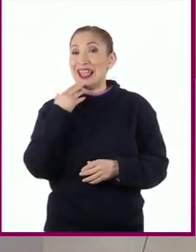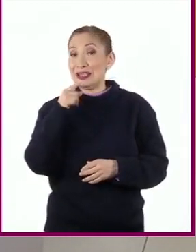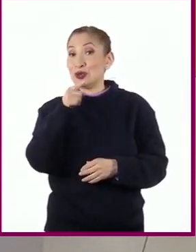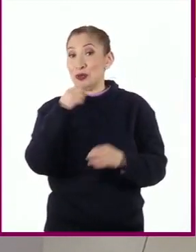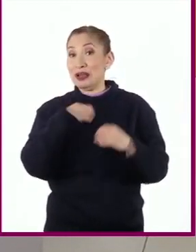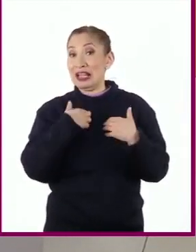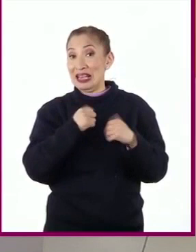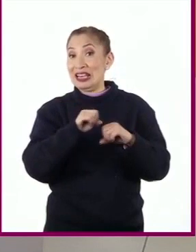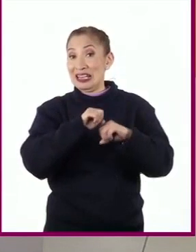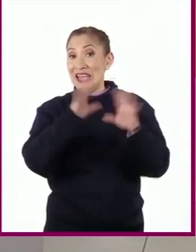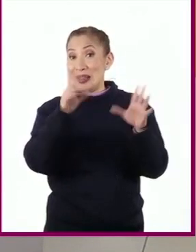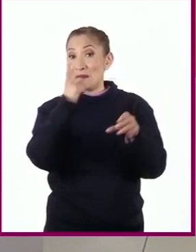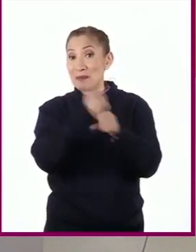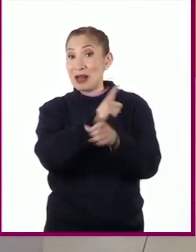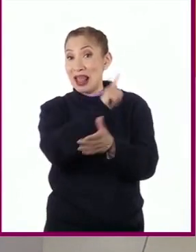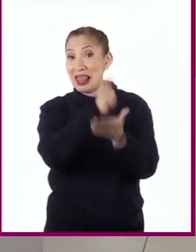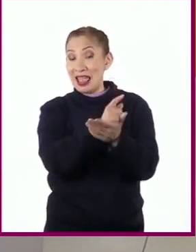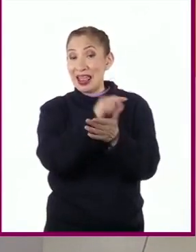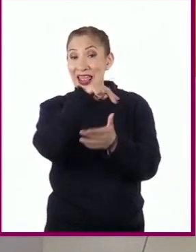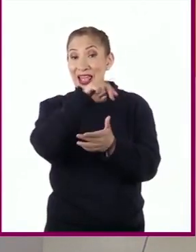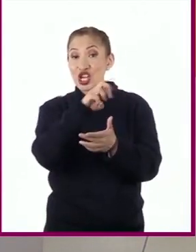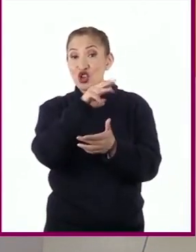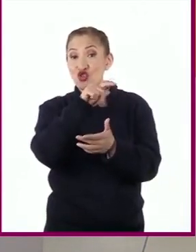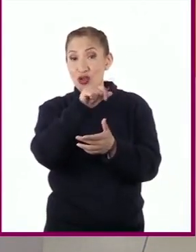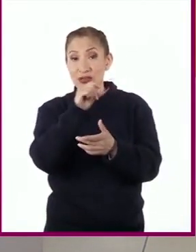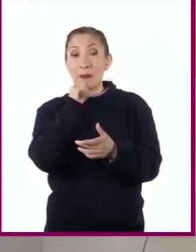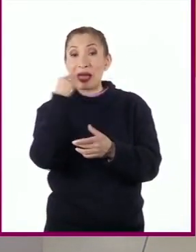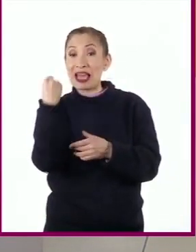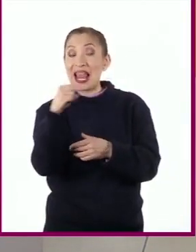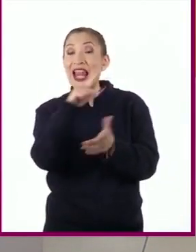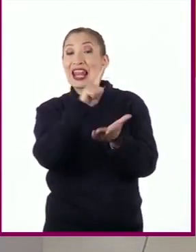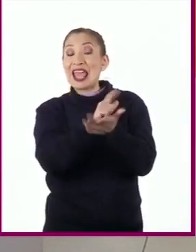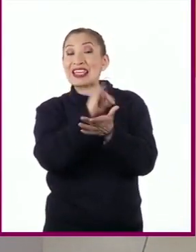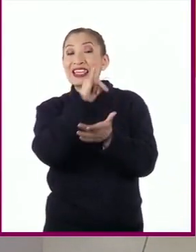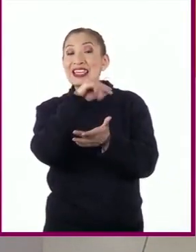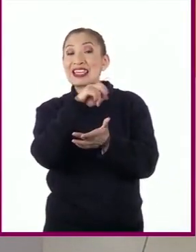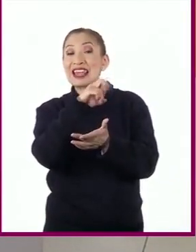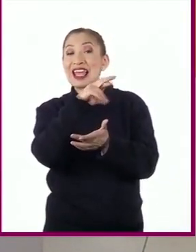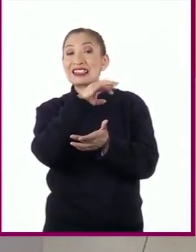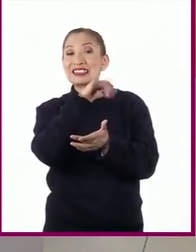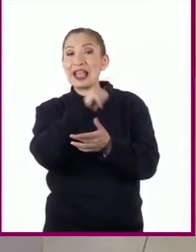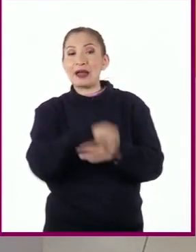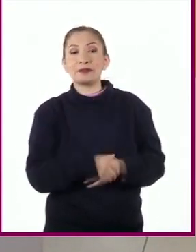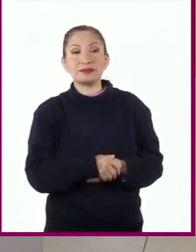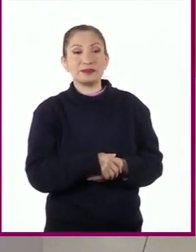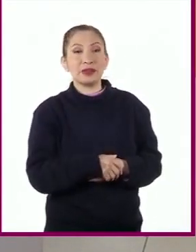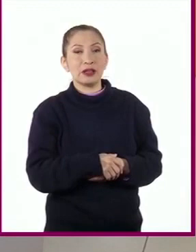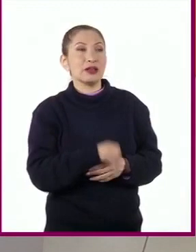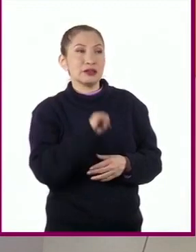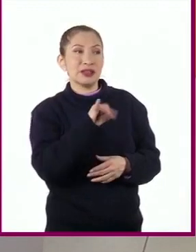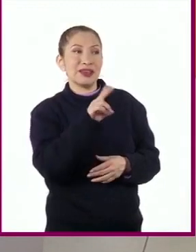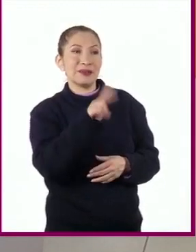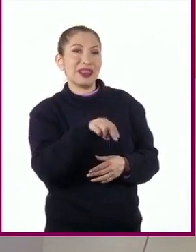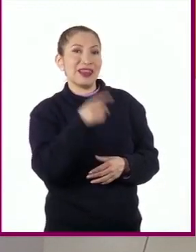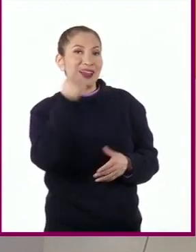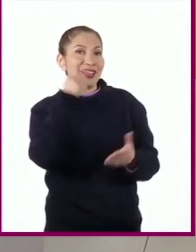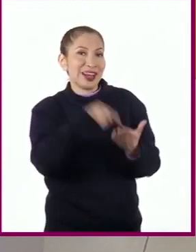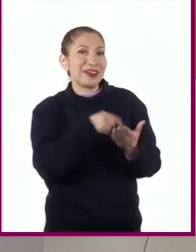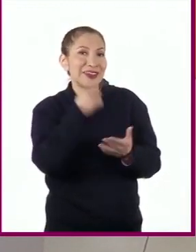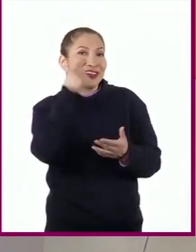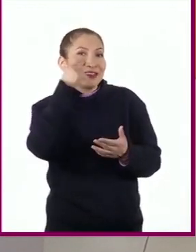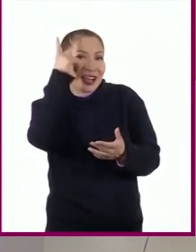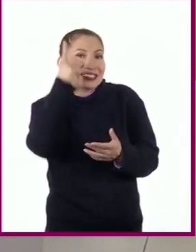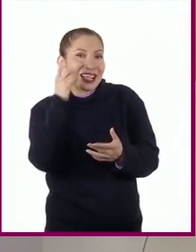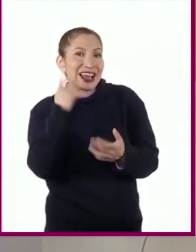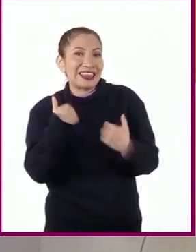quedó claro lo de la primera ley de Newton, también llamada ley de inercia. Sí, la verdad pienso que es muy